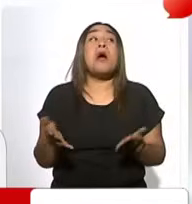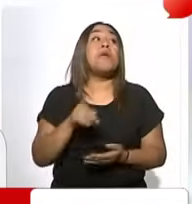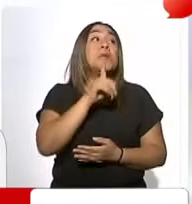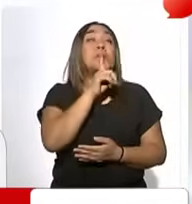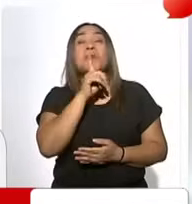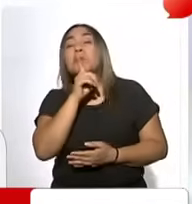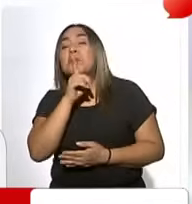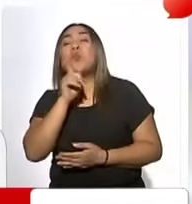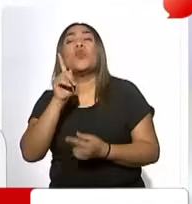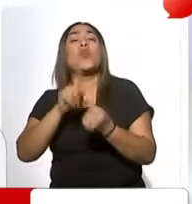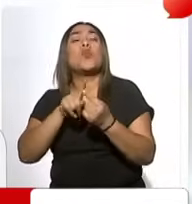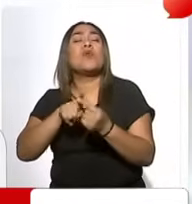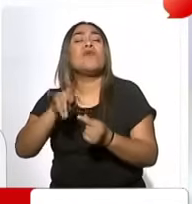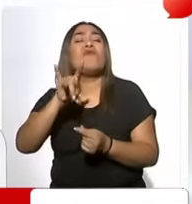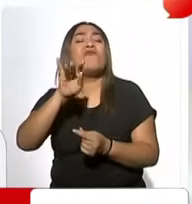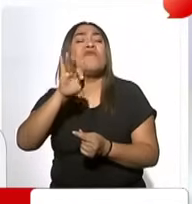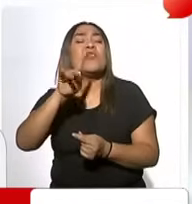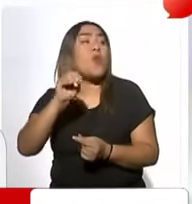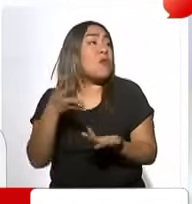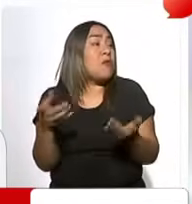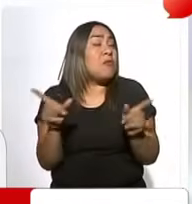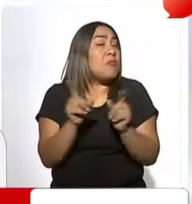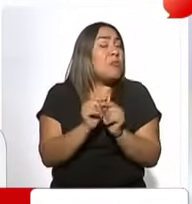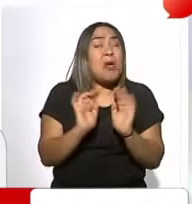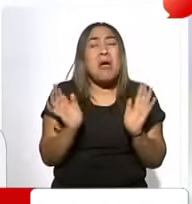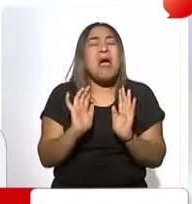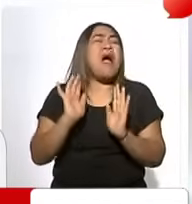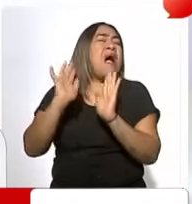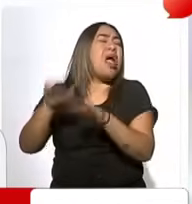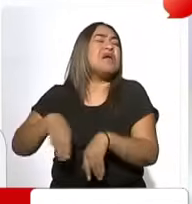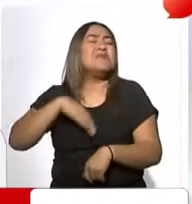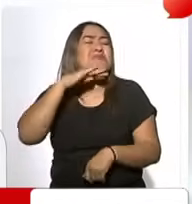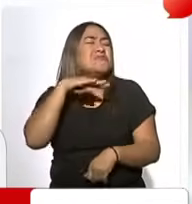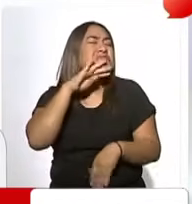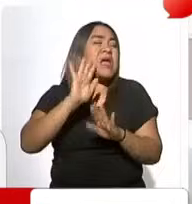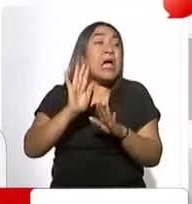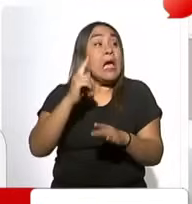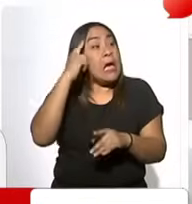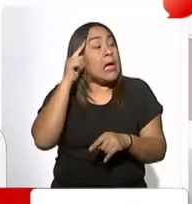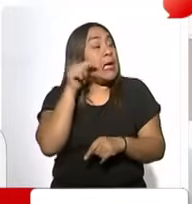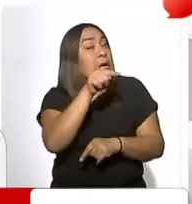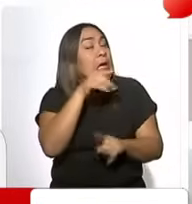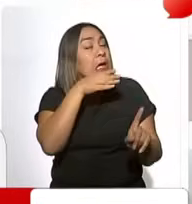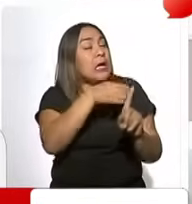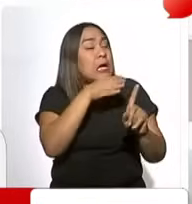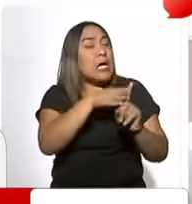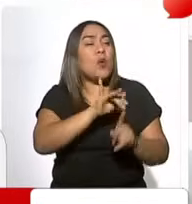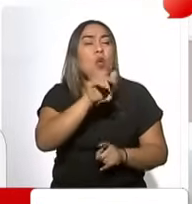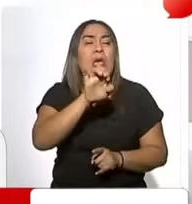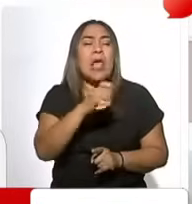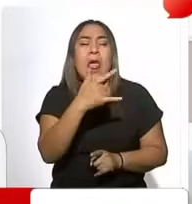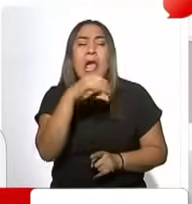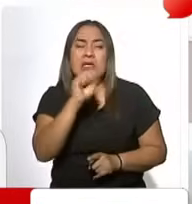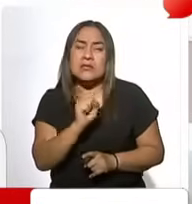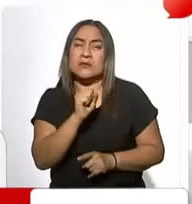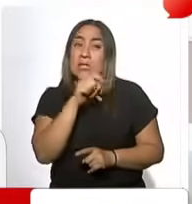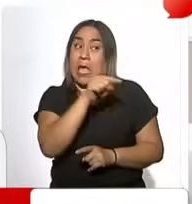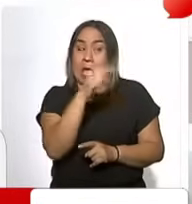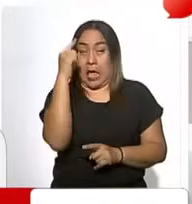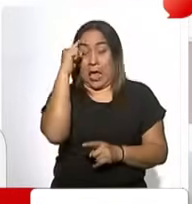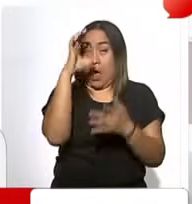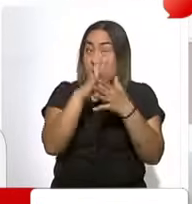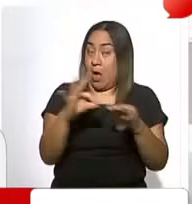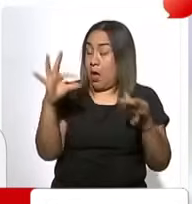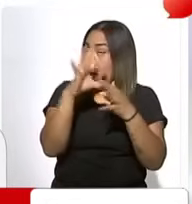Fito nadie sabe ni siquiera Dónde está Fito ya no nos interesa Dónde está Fito nos interesa qué pasa con Jorge glas y poner el show de Jorge glas